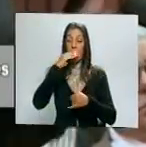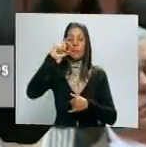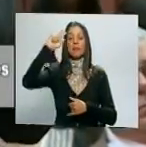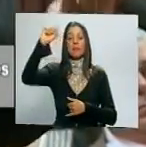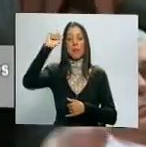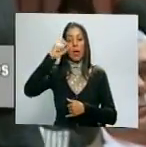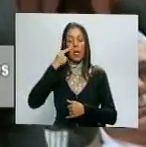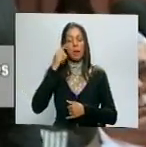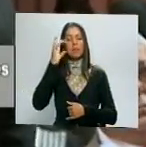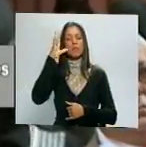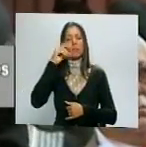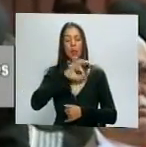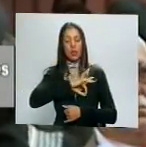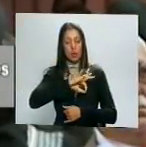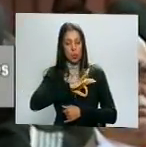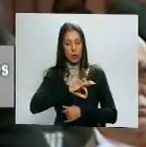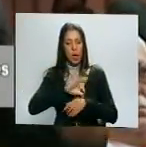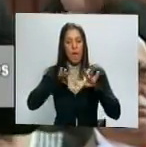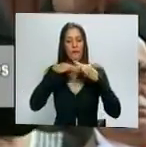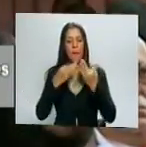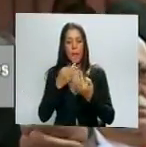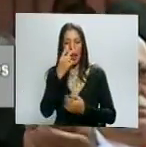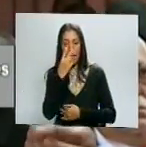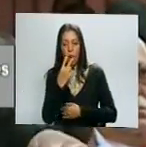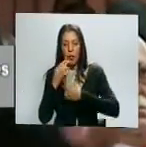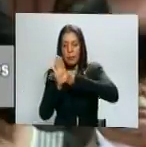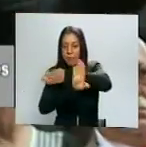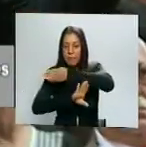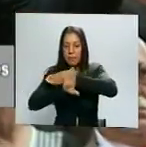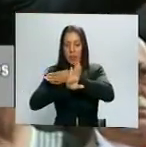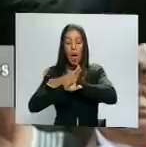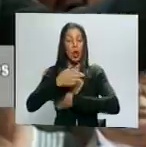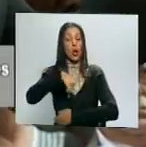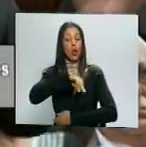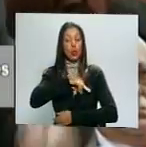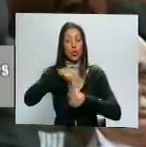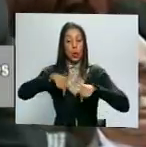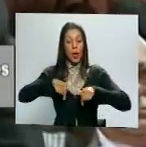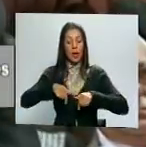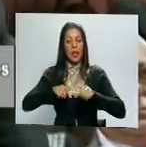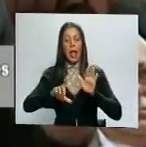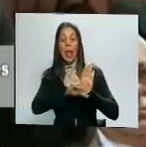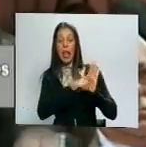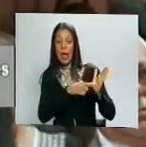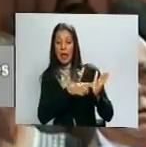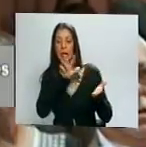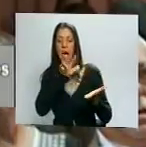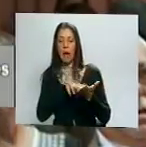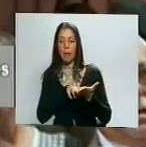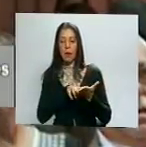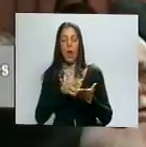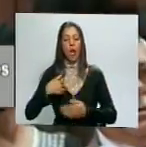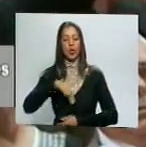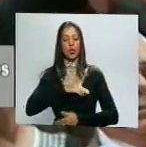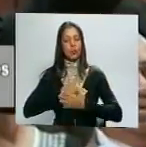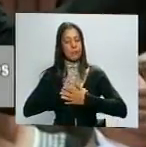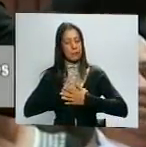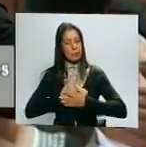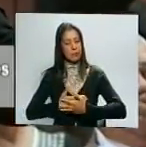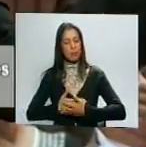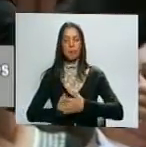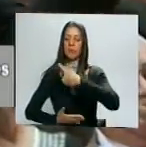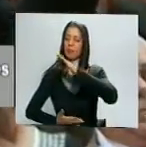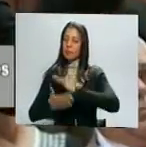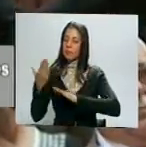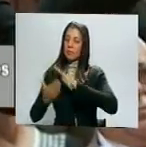marcha para proteger a cada familia. Nosotros, desde la aprobación de esta ley, también estamos dispuestos a salir